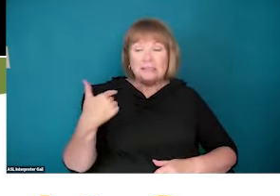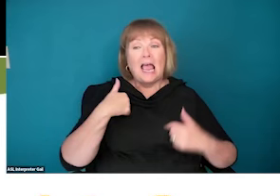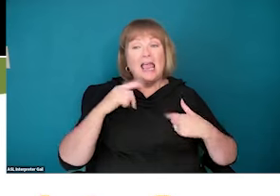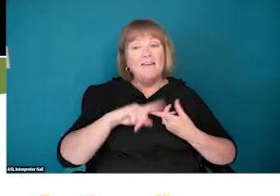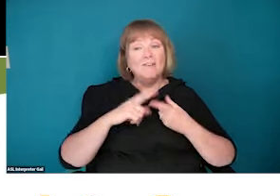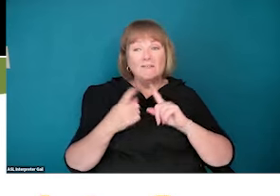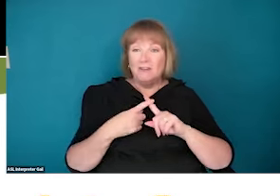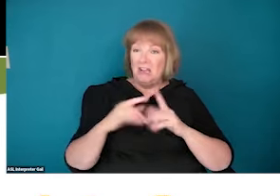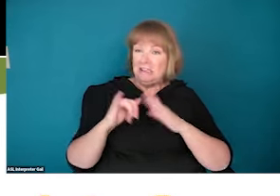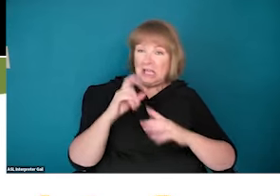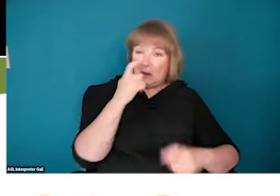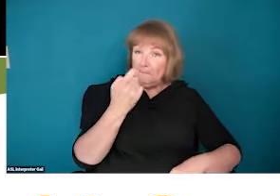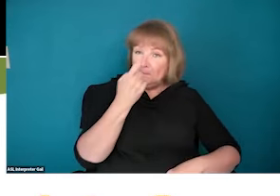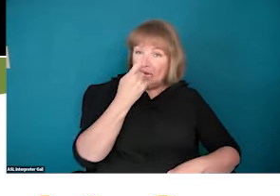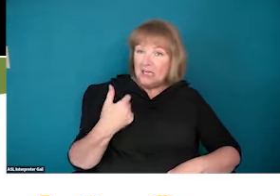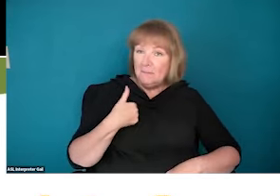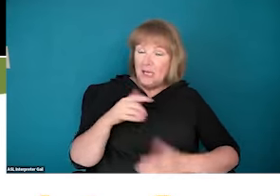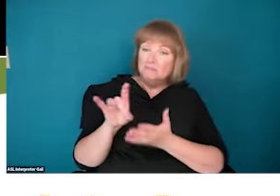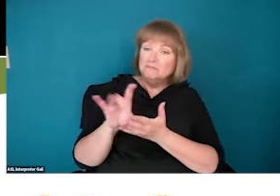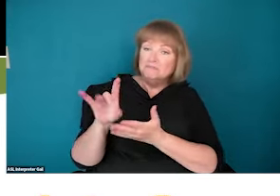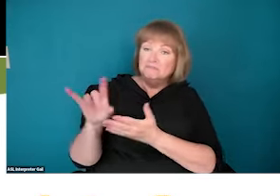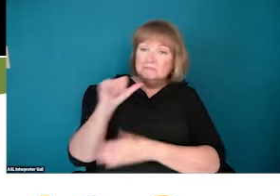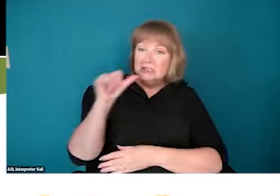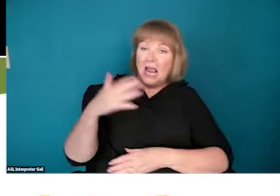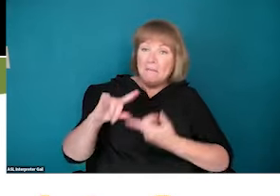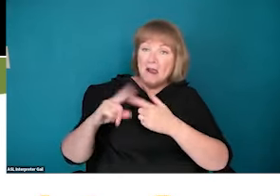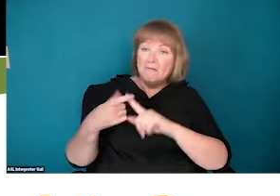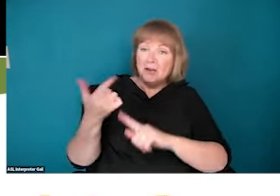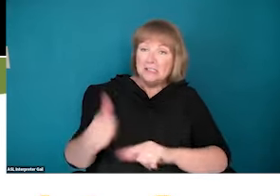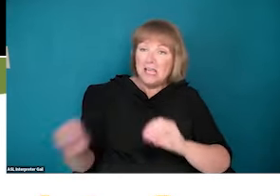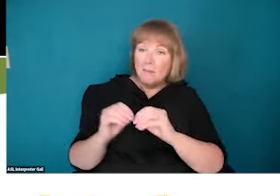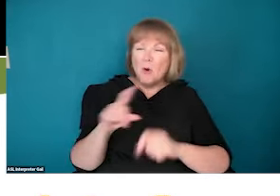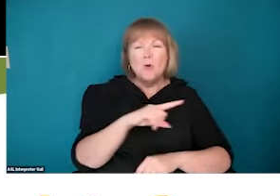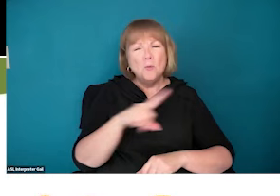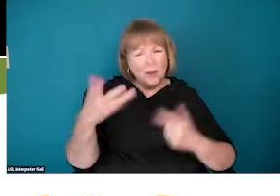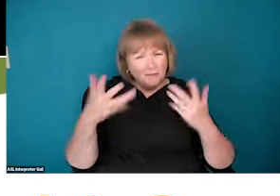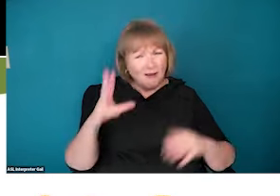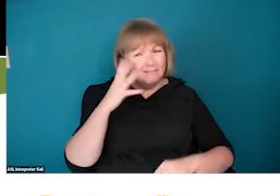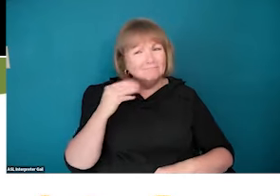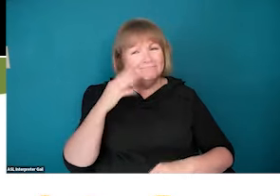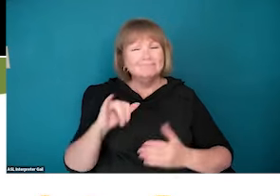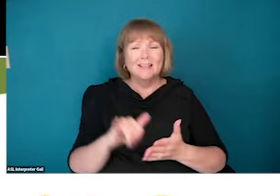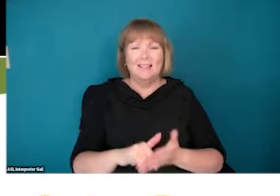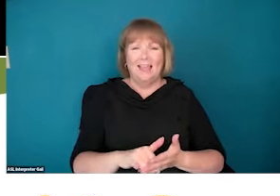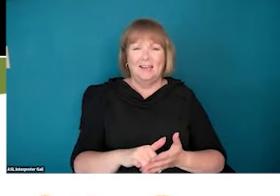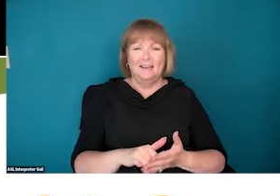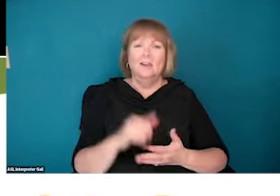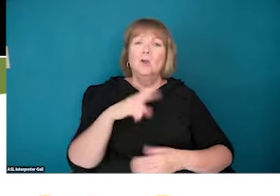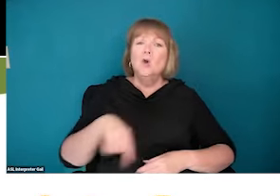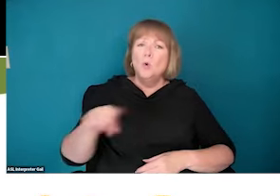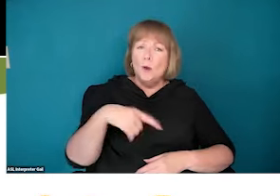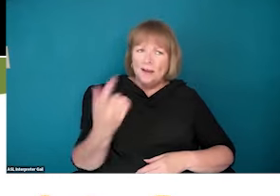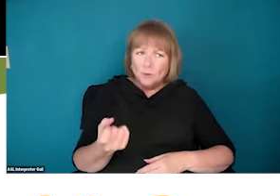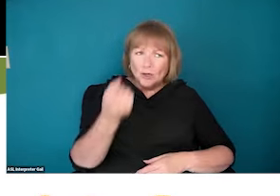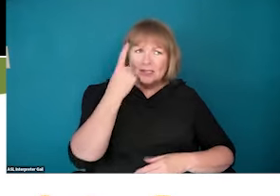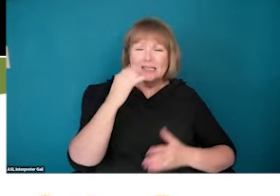necesito tomar riesgo y yo necesito aprender a tomar riesgo. Entonces, nosotros todos tenemos y hemos estado enfrentados a